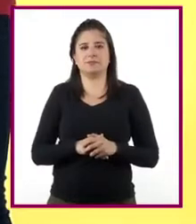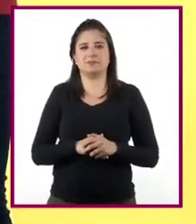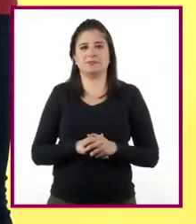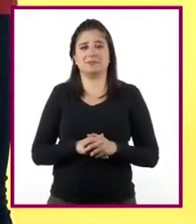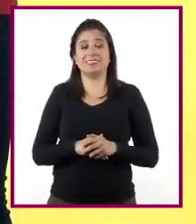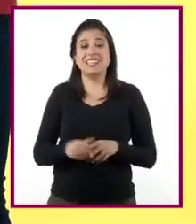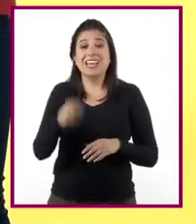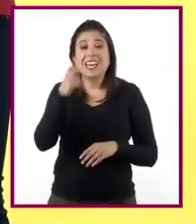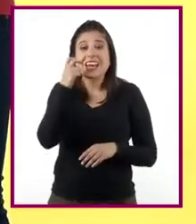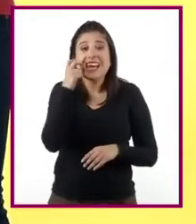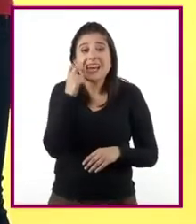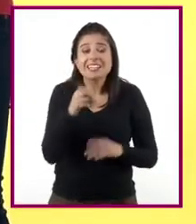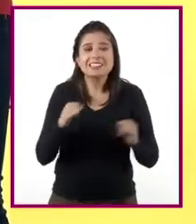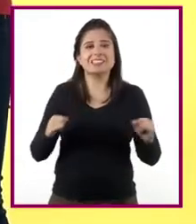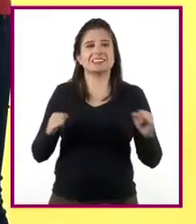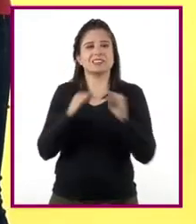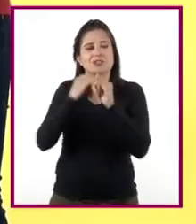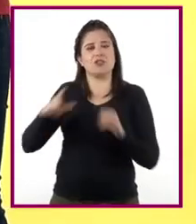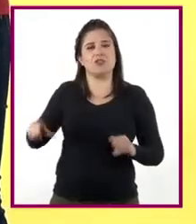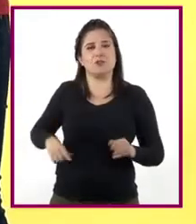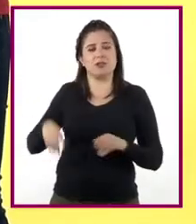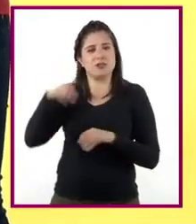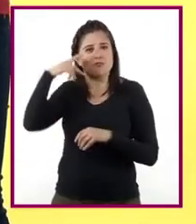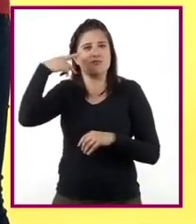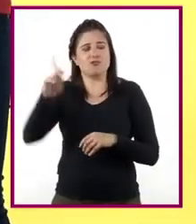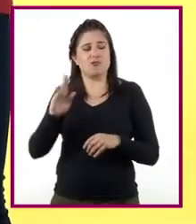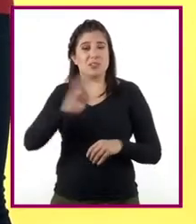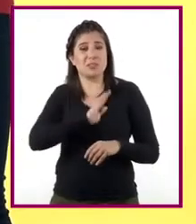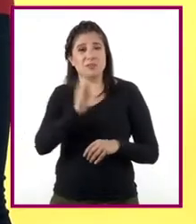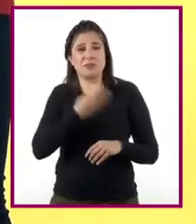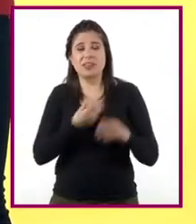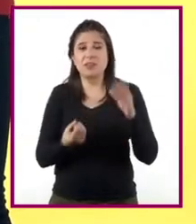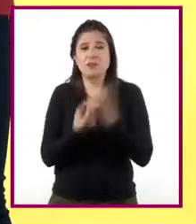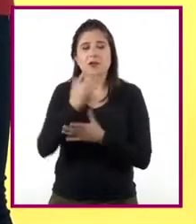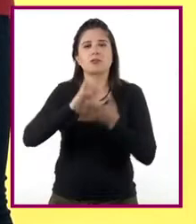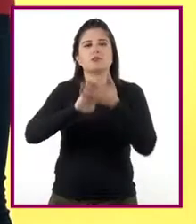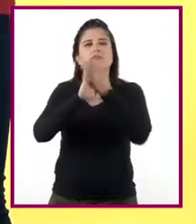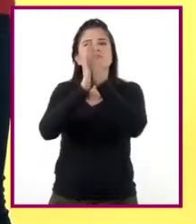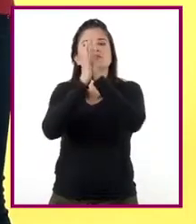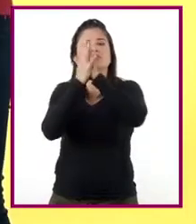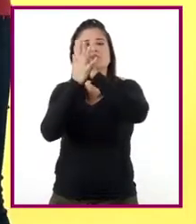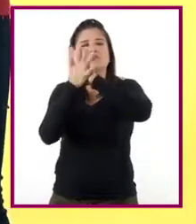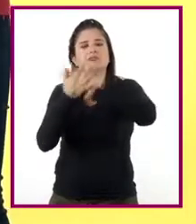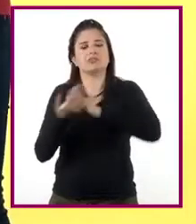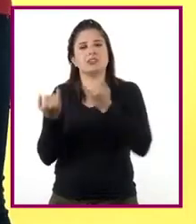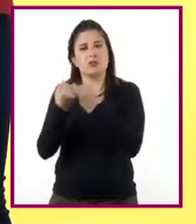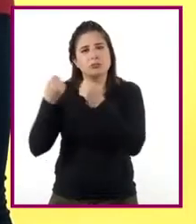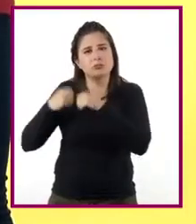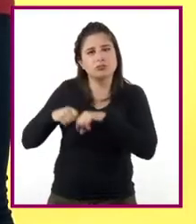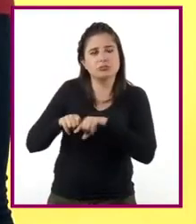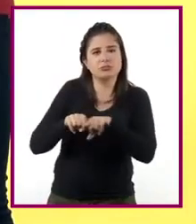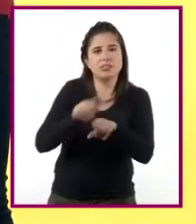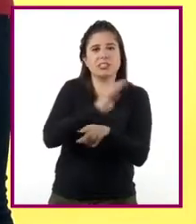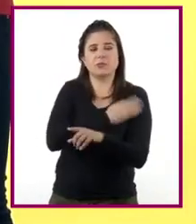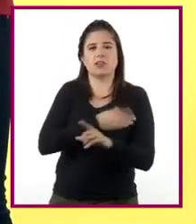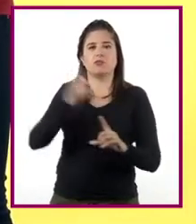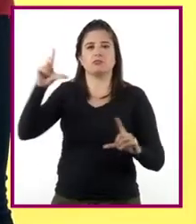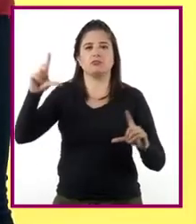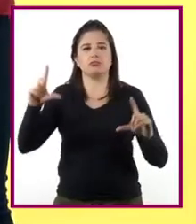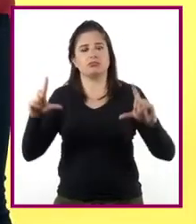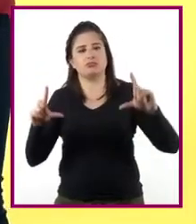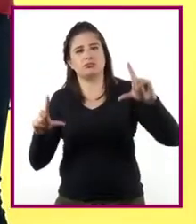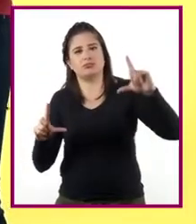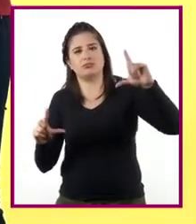Y así fue como las instituciones de la Nueva España se fueron transformando a la par que el Imperio Español perdía poder ante